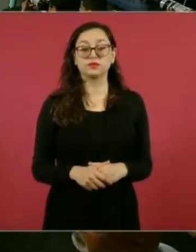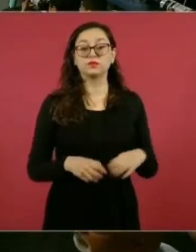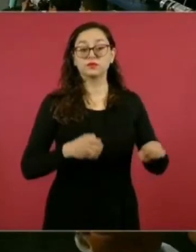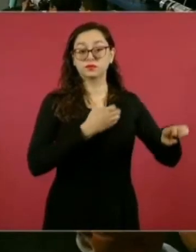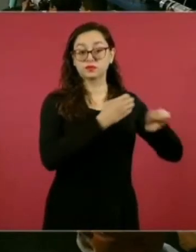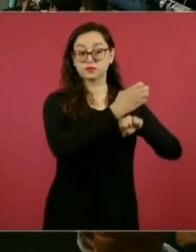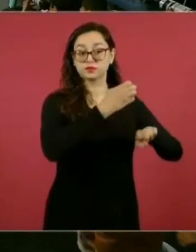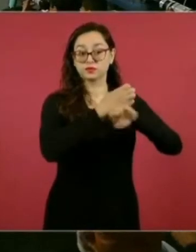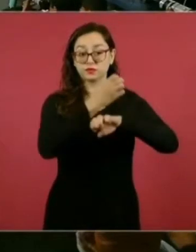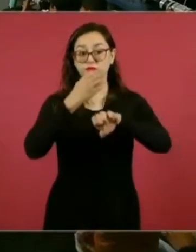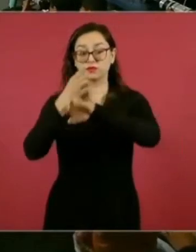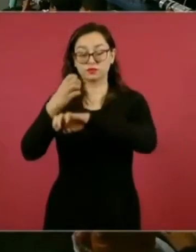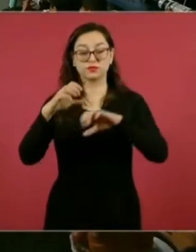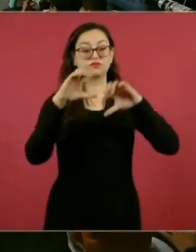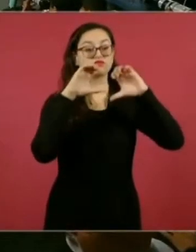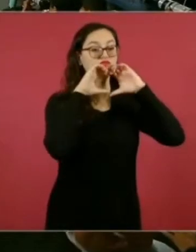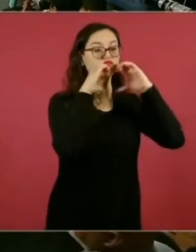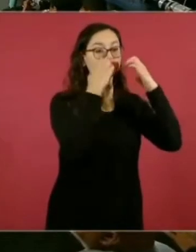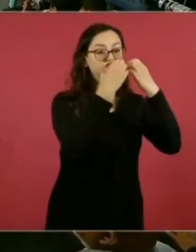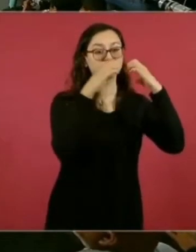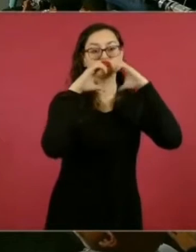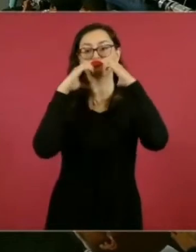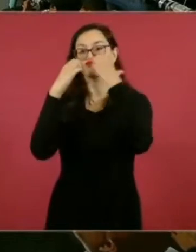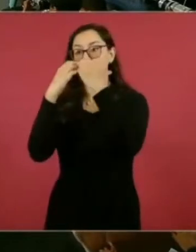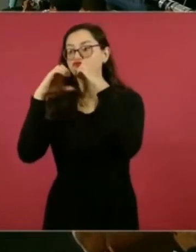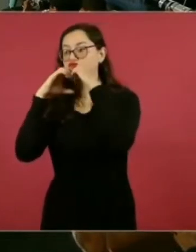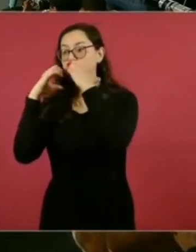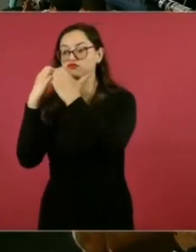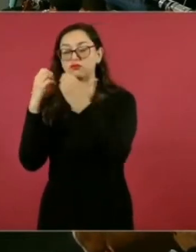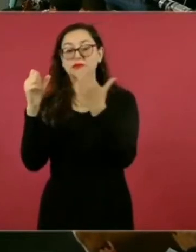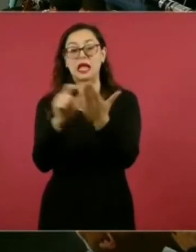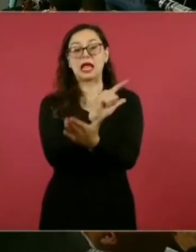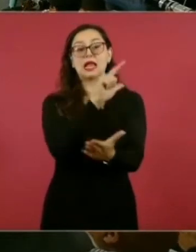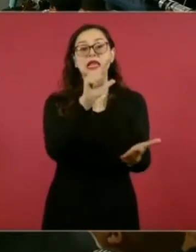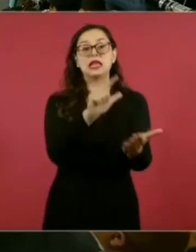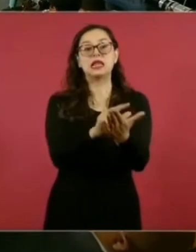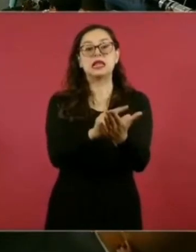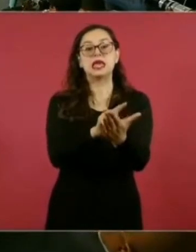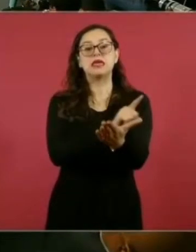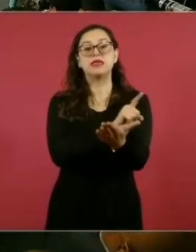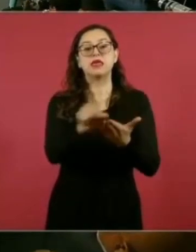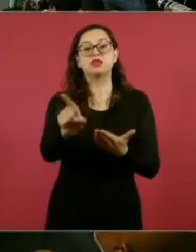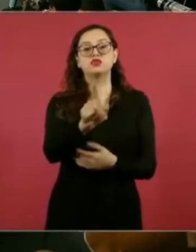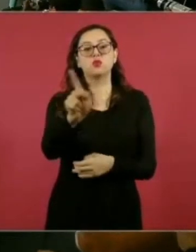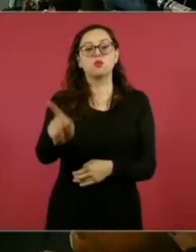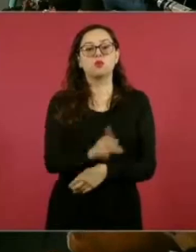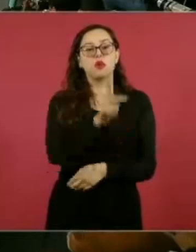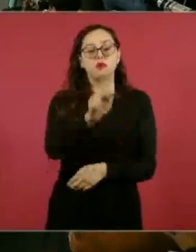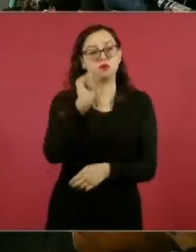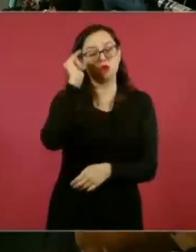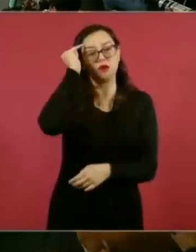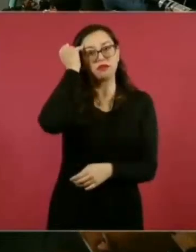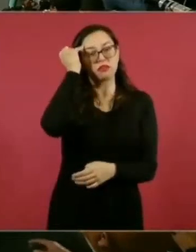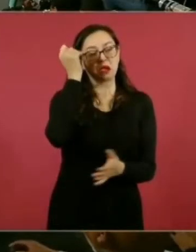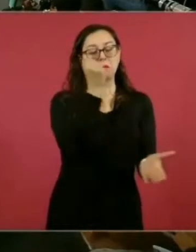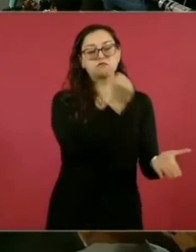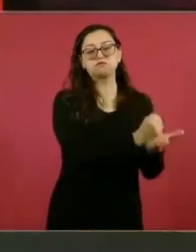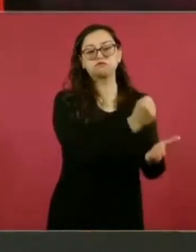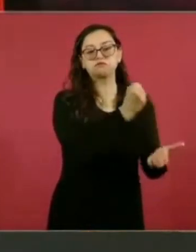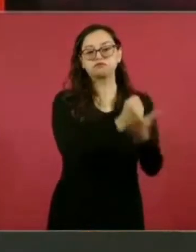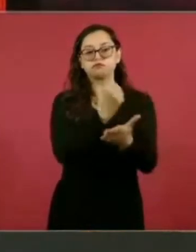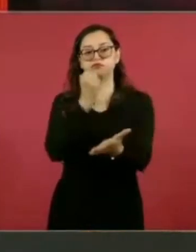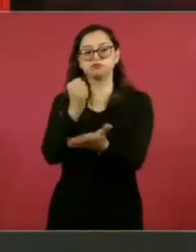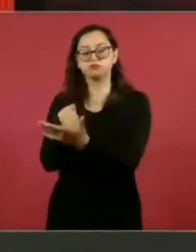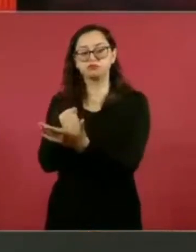locales tanto la Ley de Derechos de Pueblos Indígenas como la